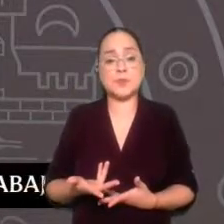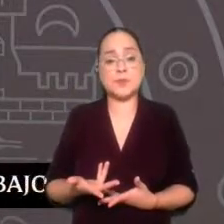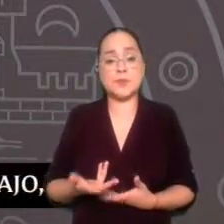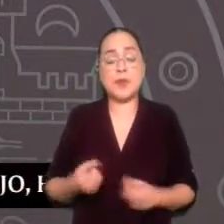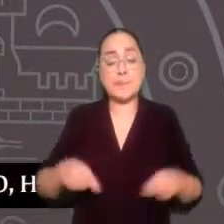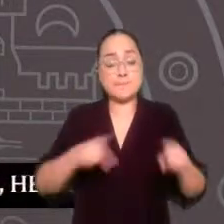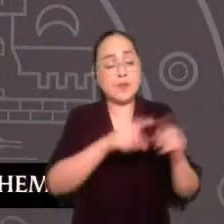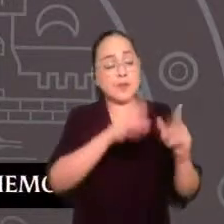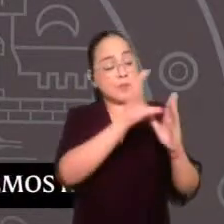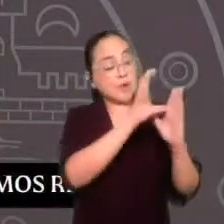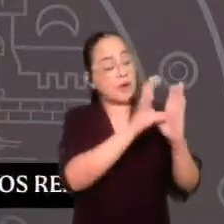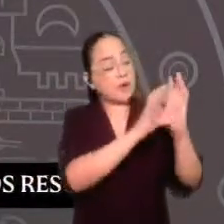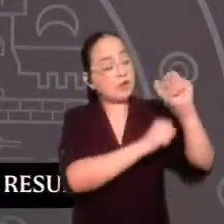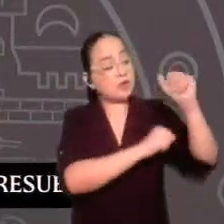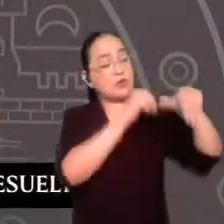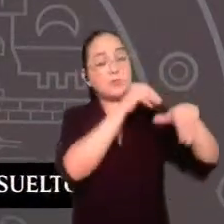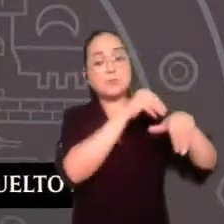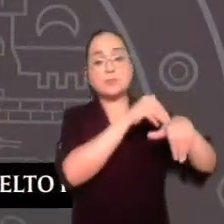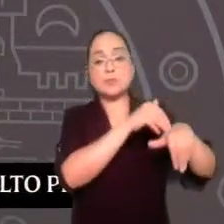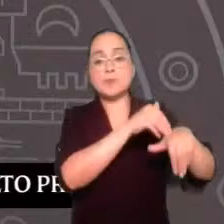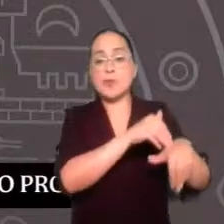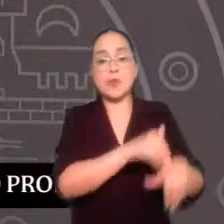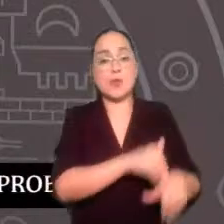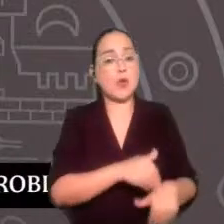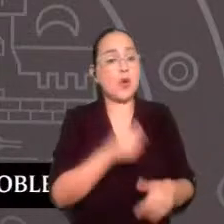Constitución sobre nuestra función.